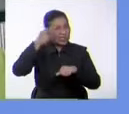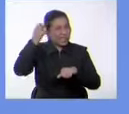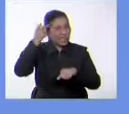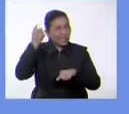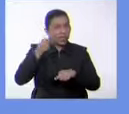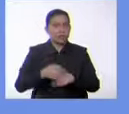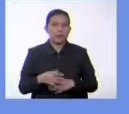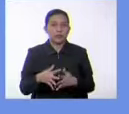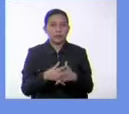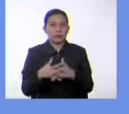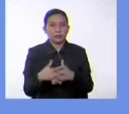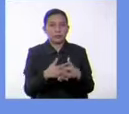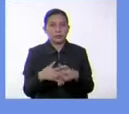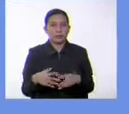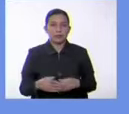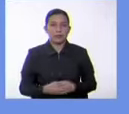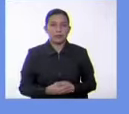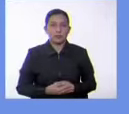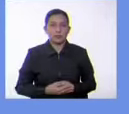Unidos.